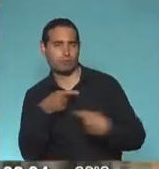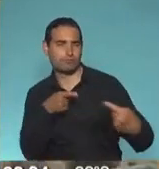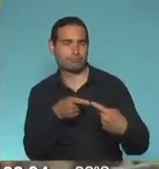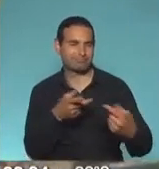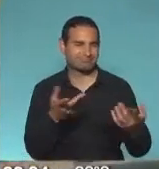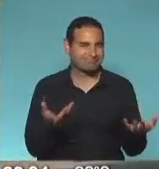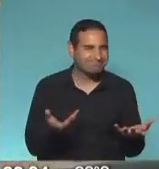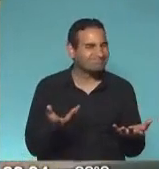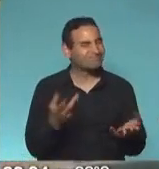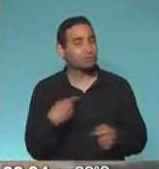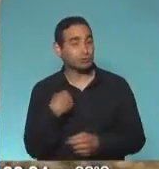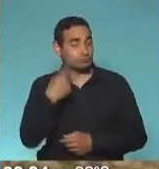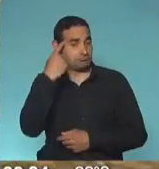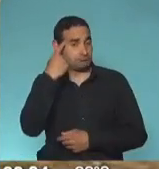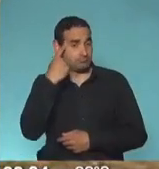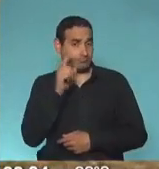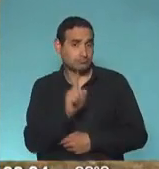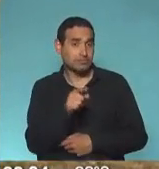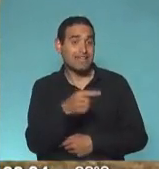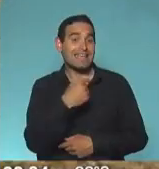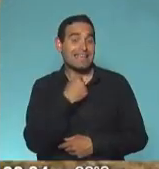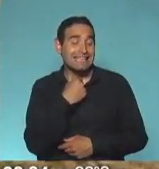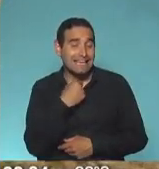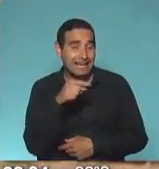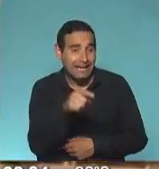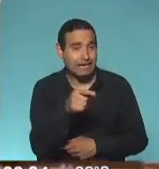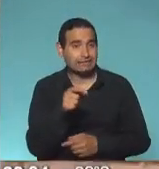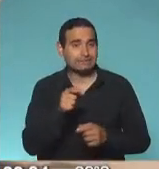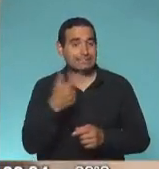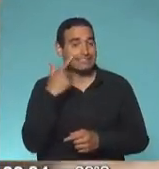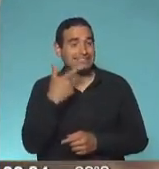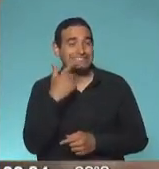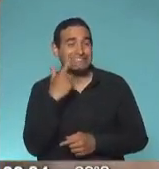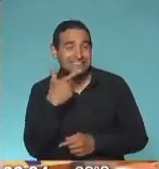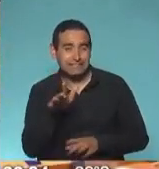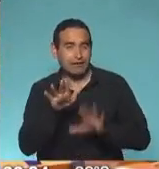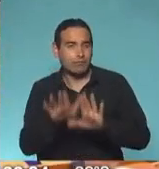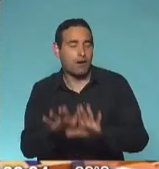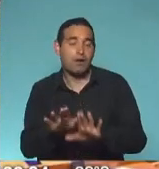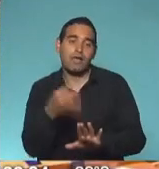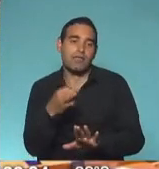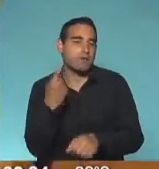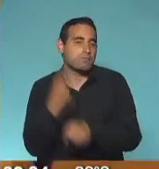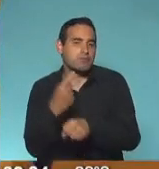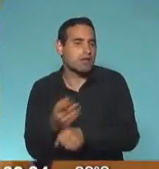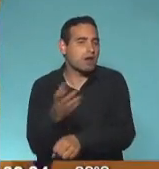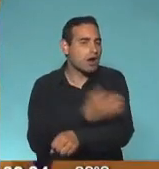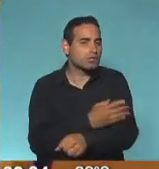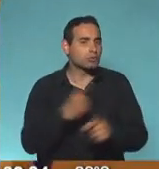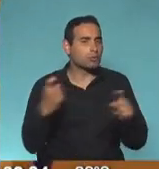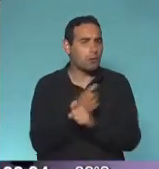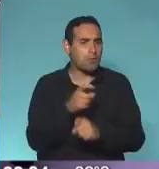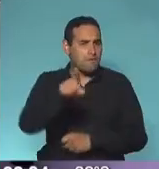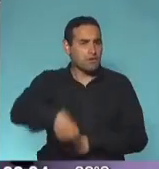vez, sí, yo creo que si quieren de alguna manera contener a ISIS, también tienen que remitir a los problemas que han dado el surgimiento